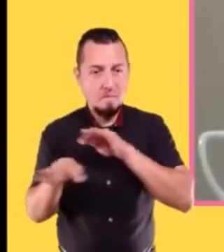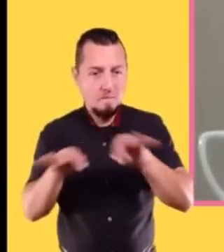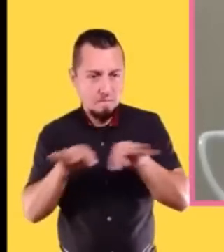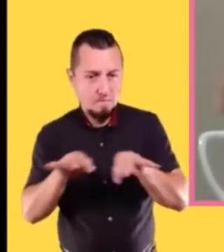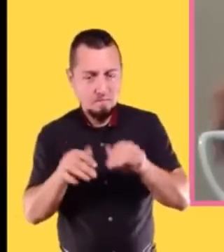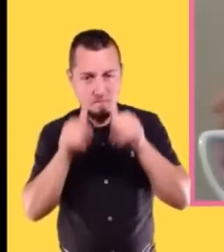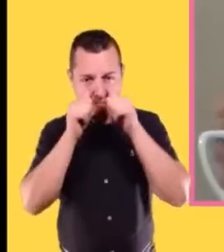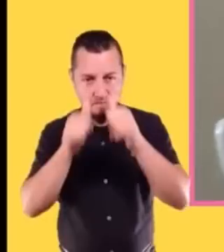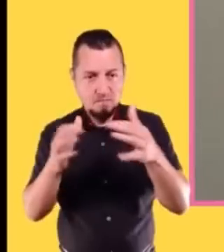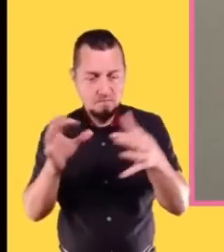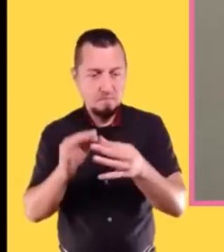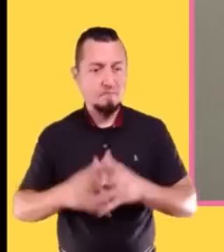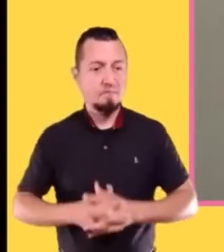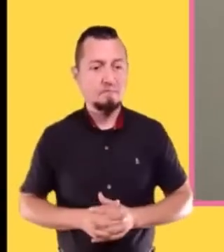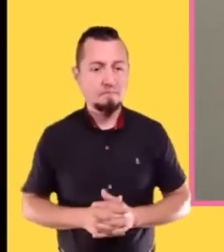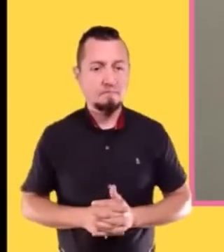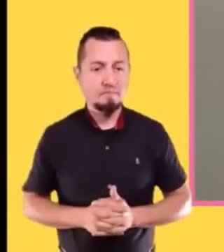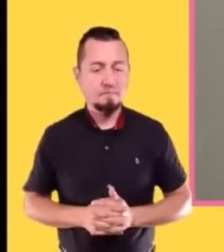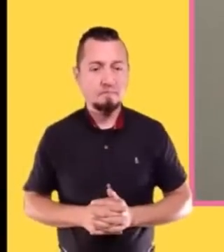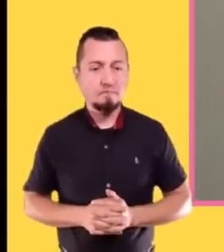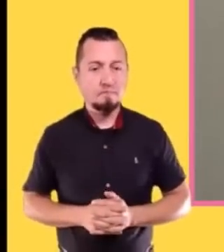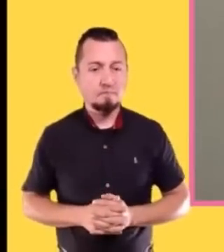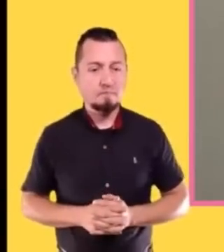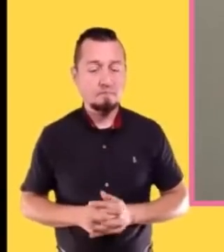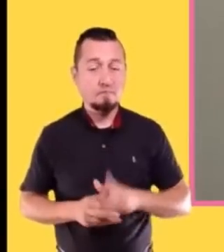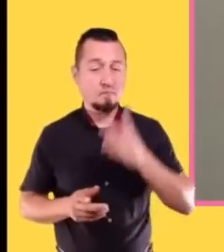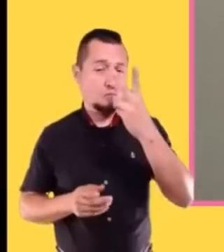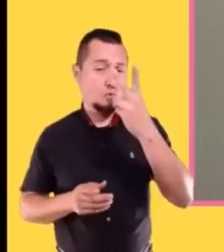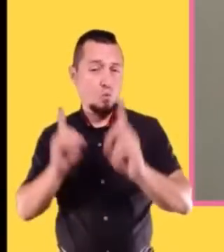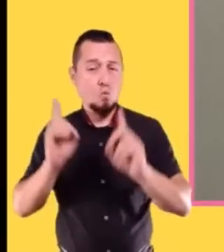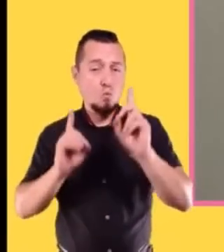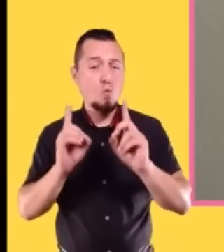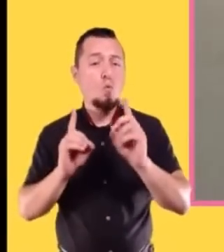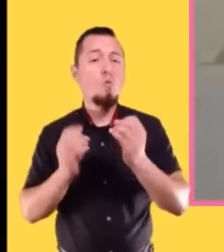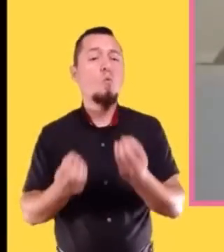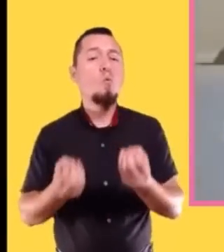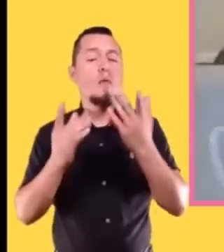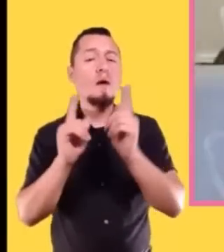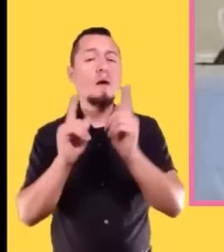disponemos. Sí, dos dudas más. Entonces, ¿cuántos libros de texto de estos que van